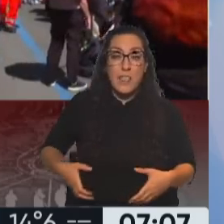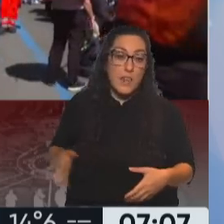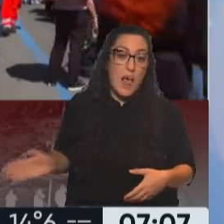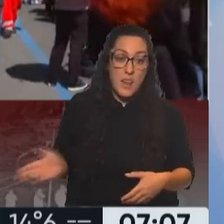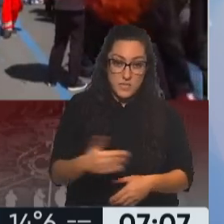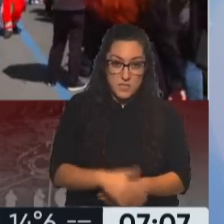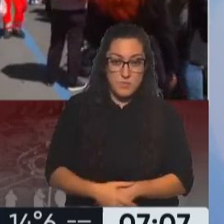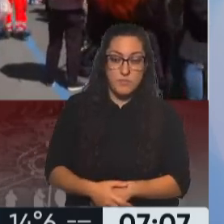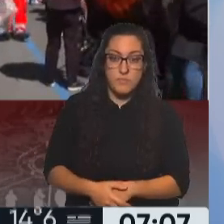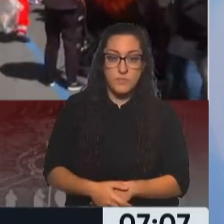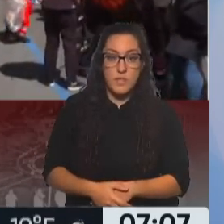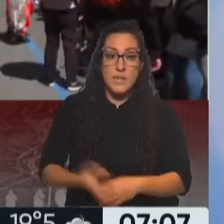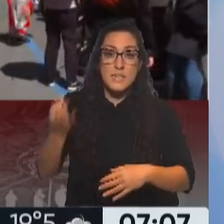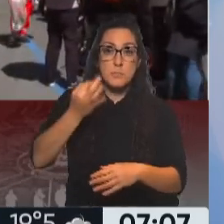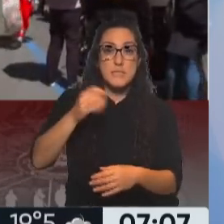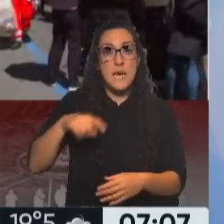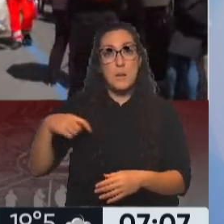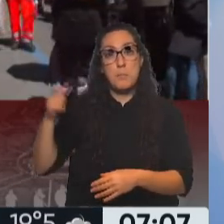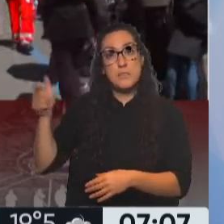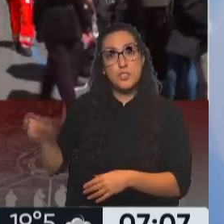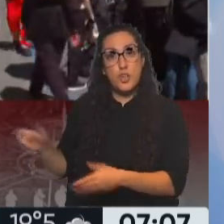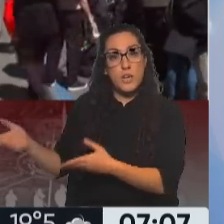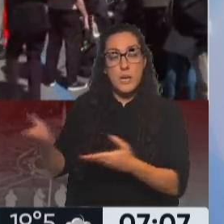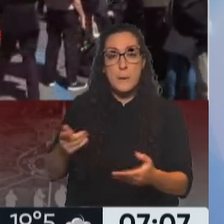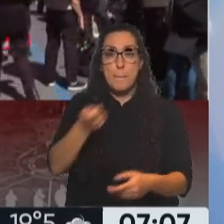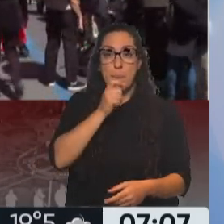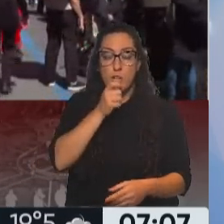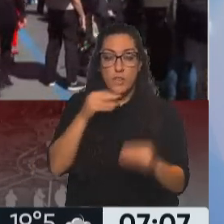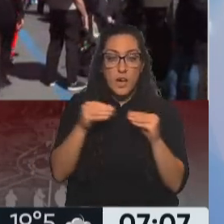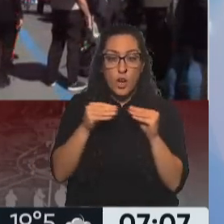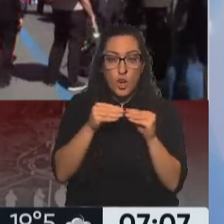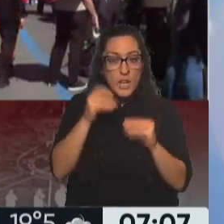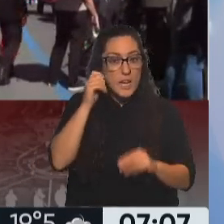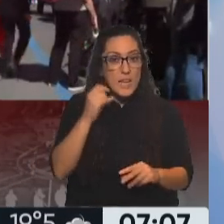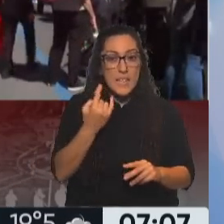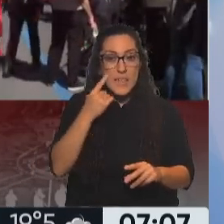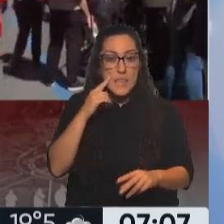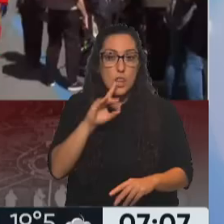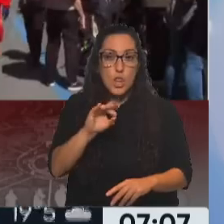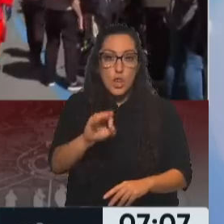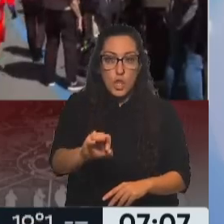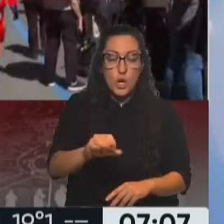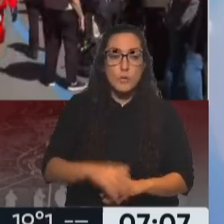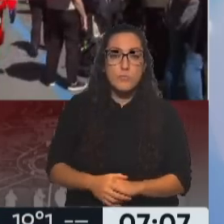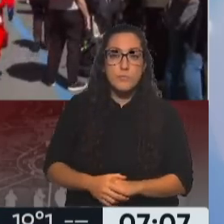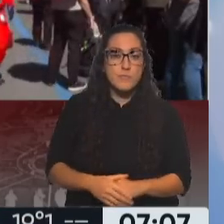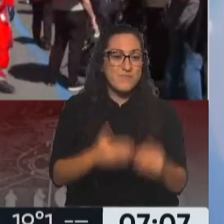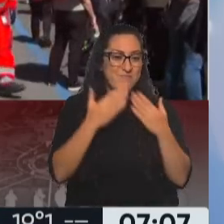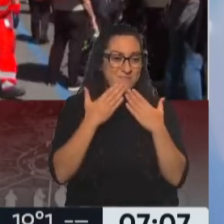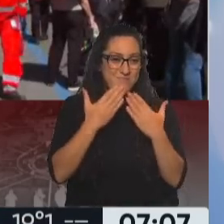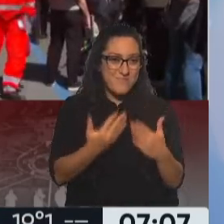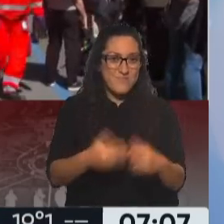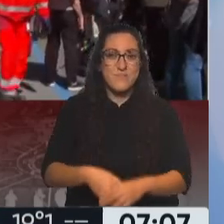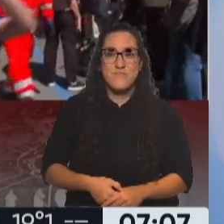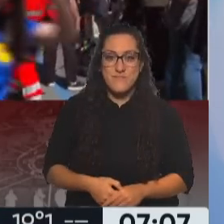Bien, sumamos a esta transmisión especial a la televisión pública al periodista, al colega Guido Gazzoli. Guido, bienvenido. Gracias. Bueno, a ver,